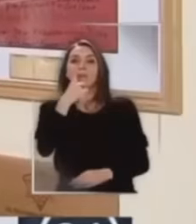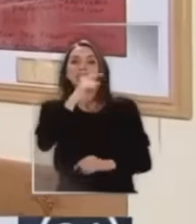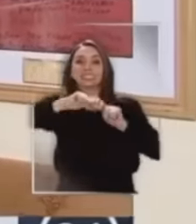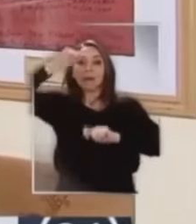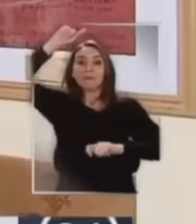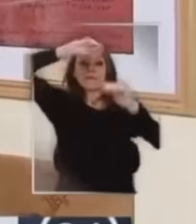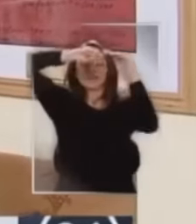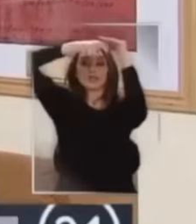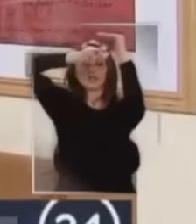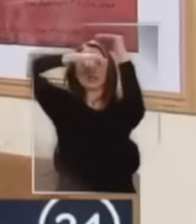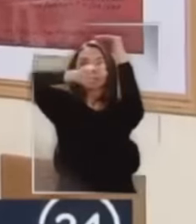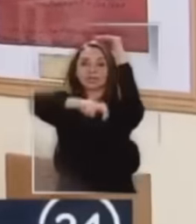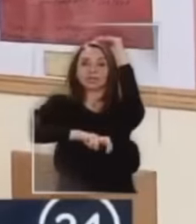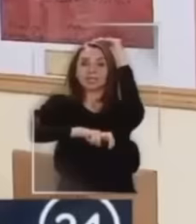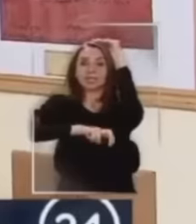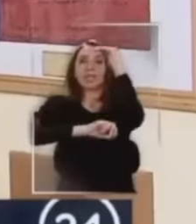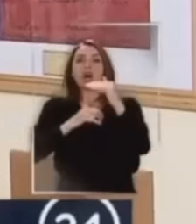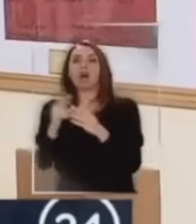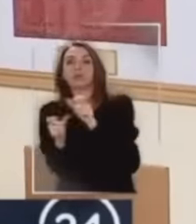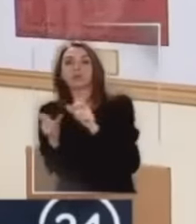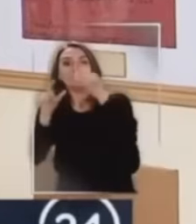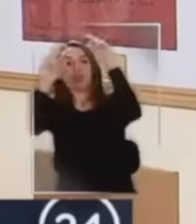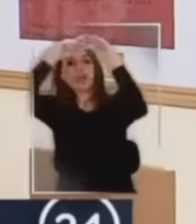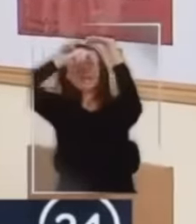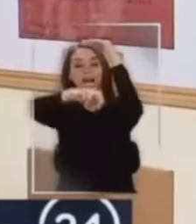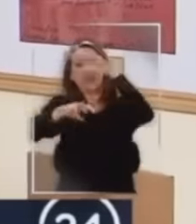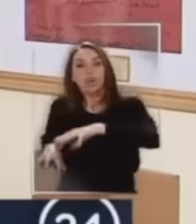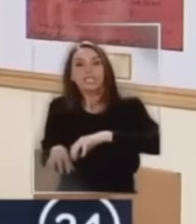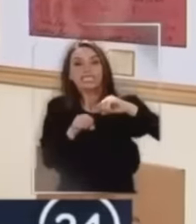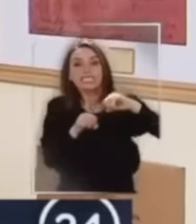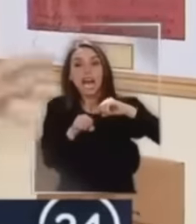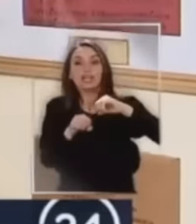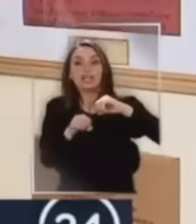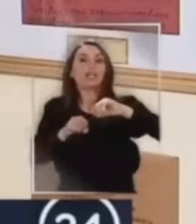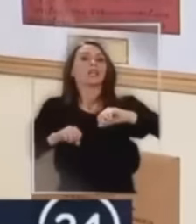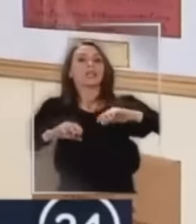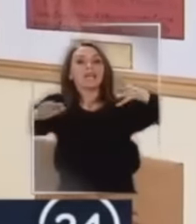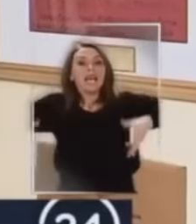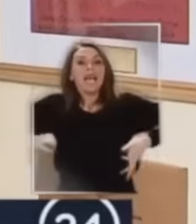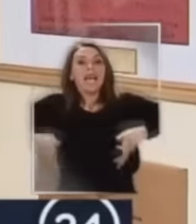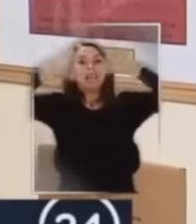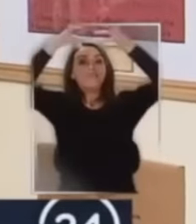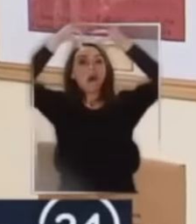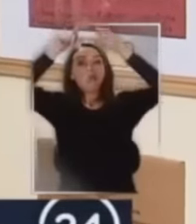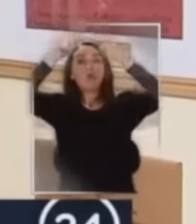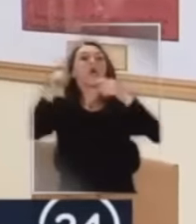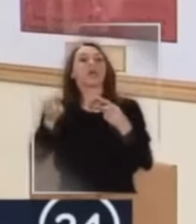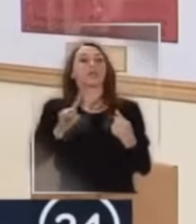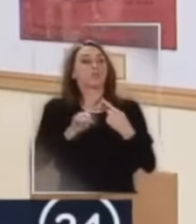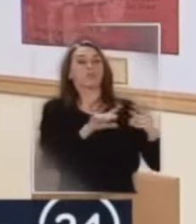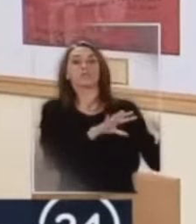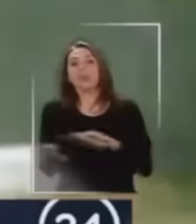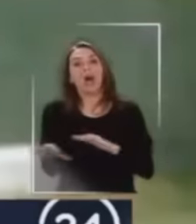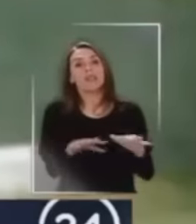metros y tuvieron que evacuar la zona junto con otros rescatistas que por cierto estaban participando, ellos fueron parte activa de todo